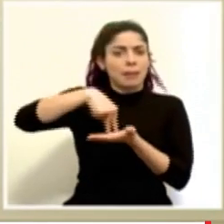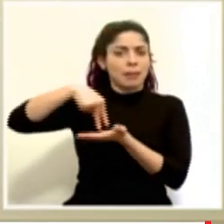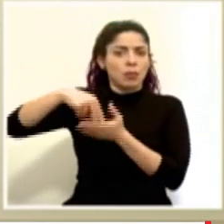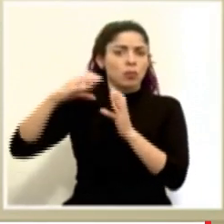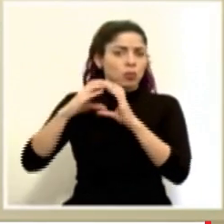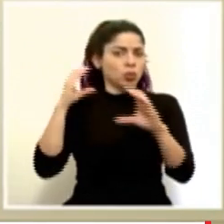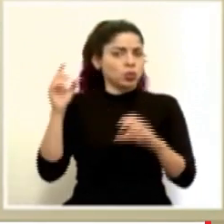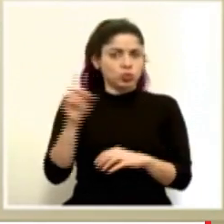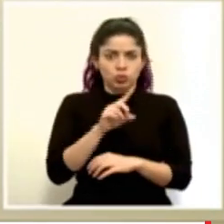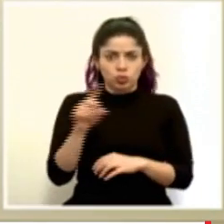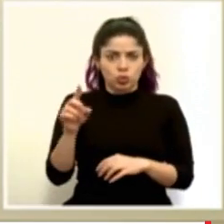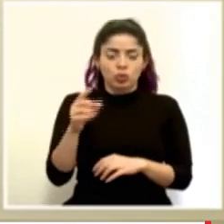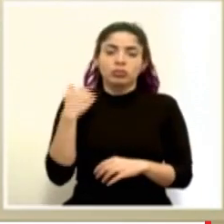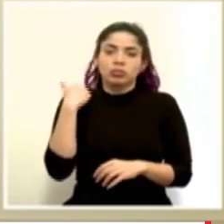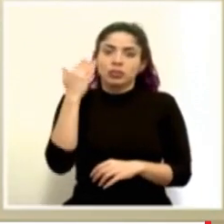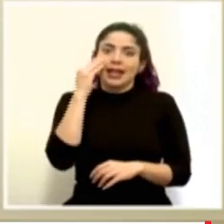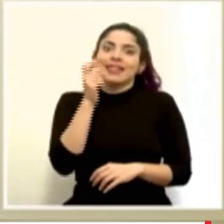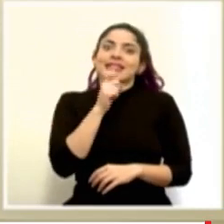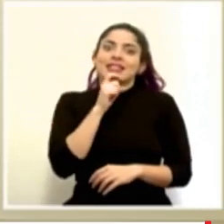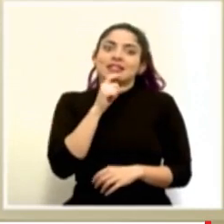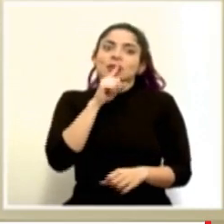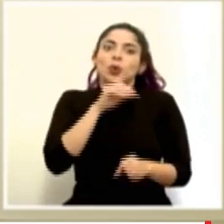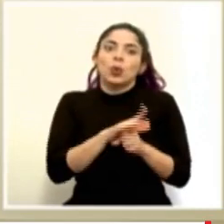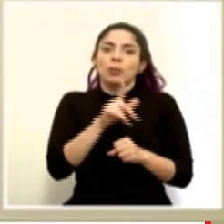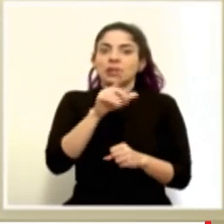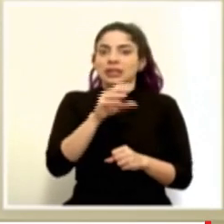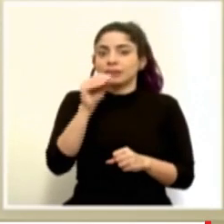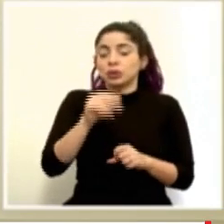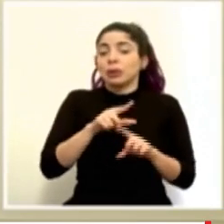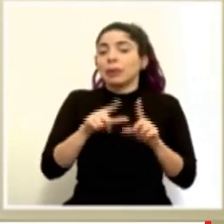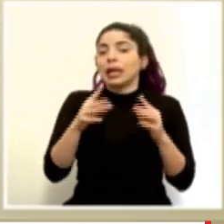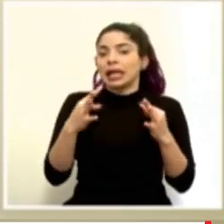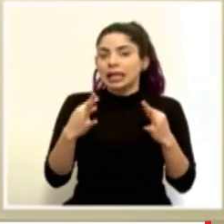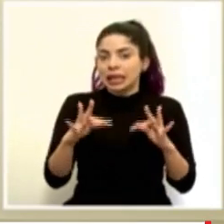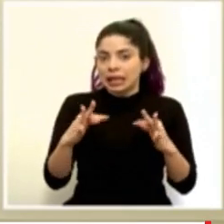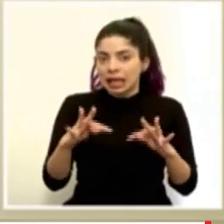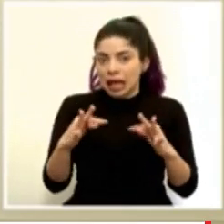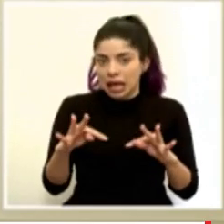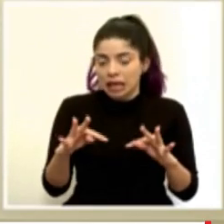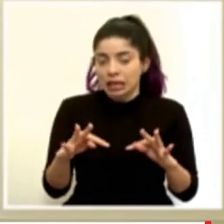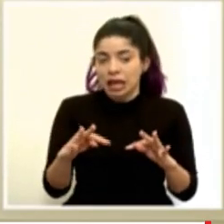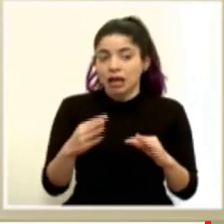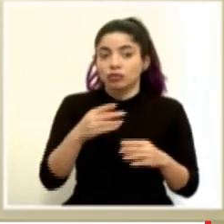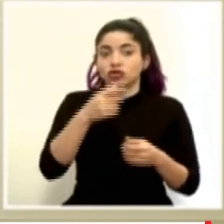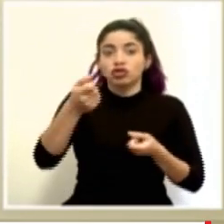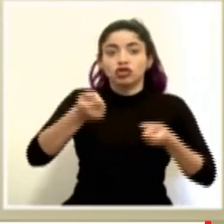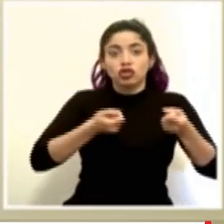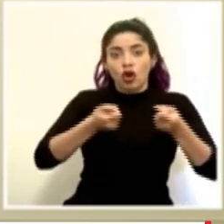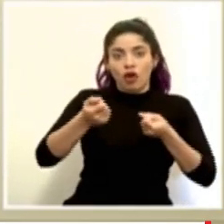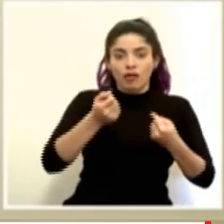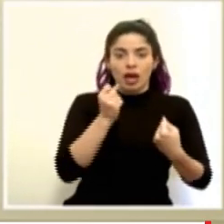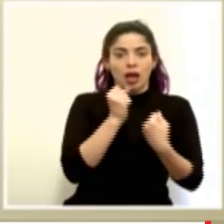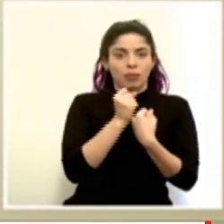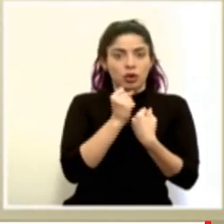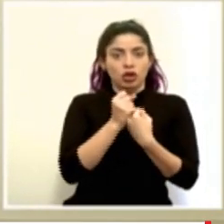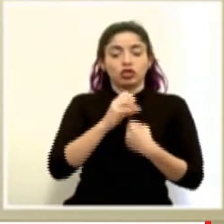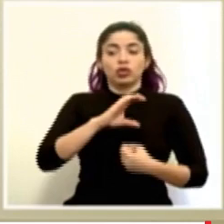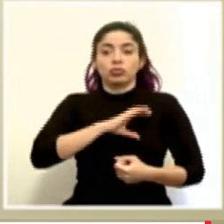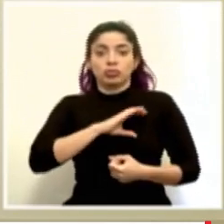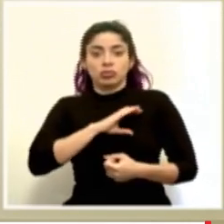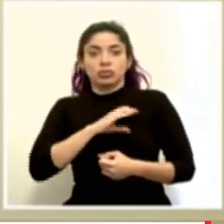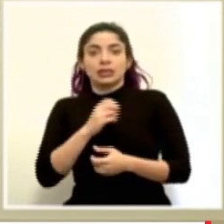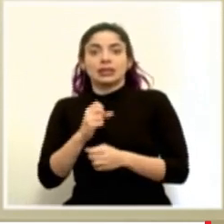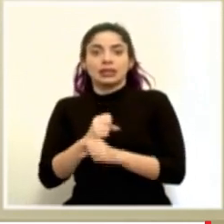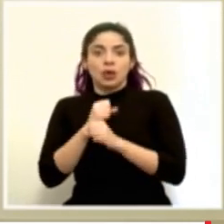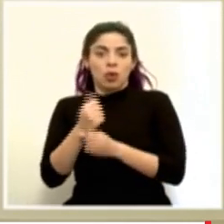pues sabemos que es difícil que siempre se cumpla el 100%, ¿verdad? Pero tratamos de, con la misma colaboración de los choferes y los oficiales de seguridad, hacer